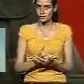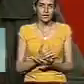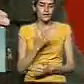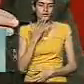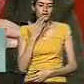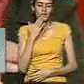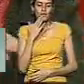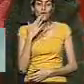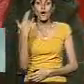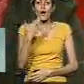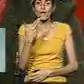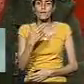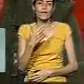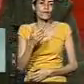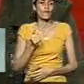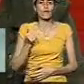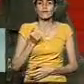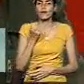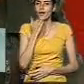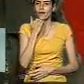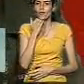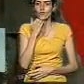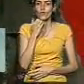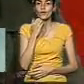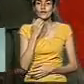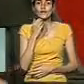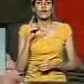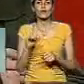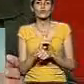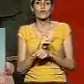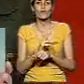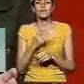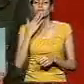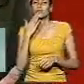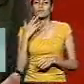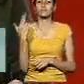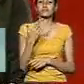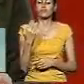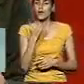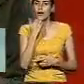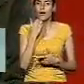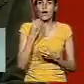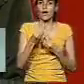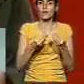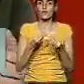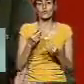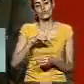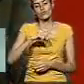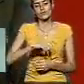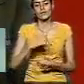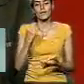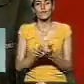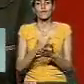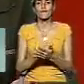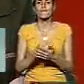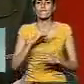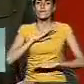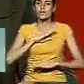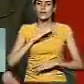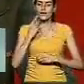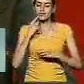Si el arma X o Y es objeto de un delito, no necesitas tener la prueba física, sino que tú le